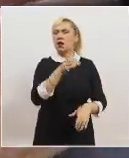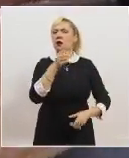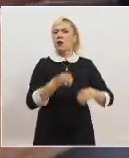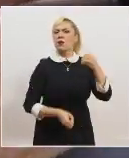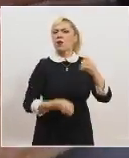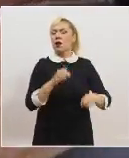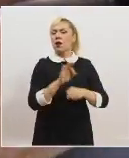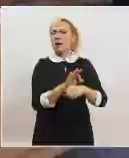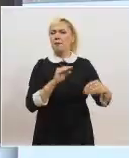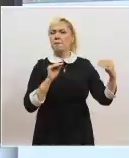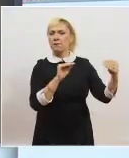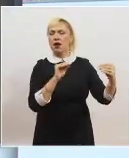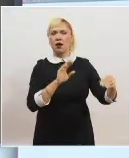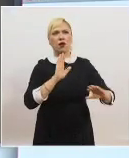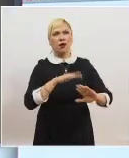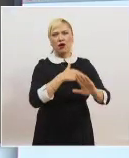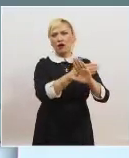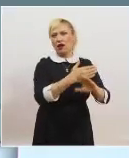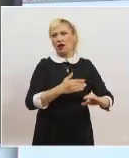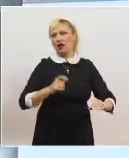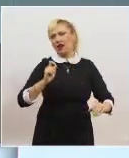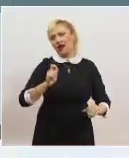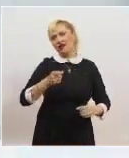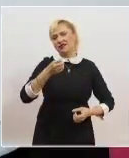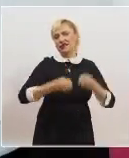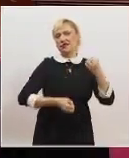de amparo indirecto.